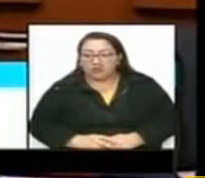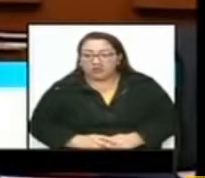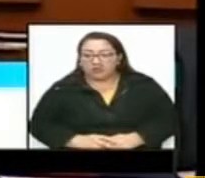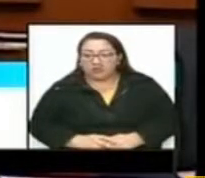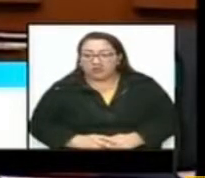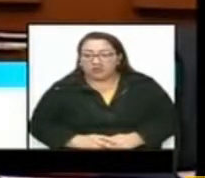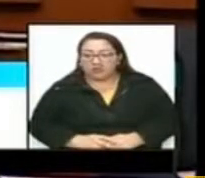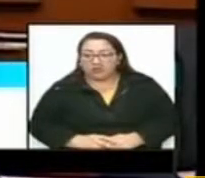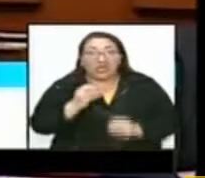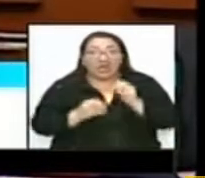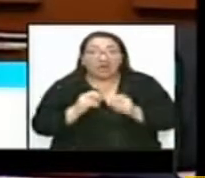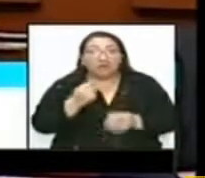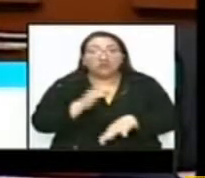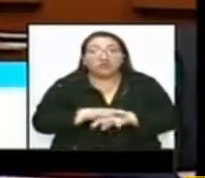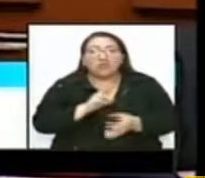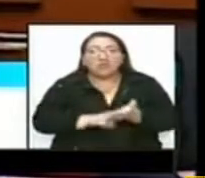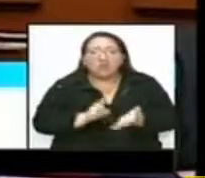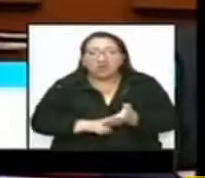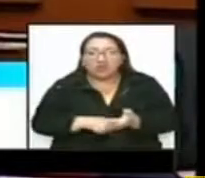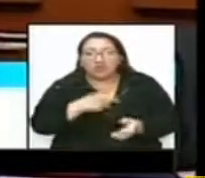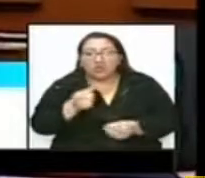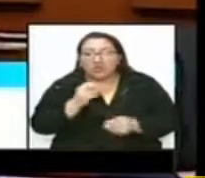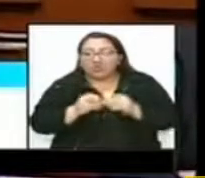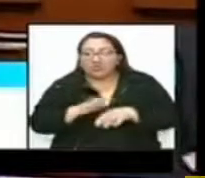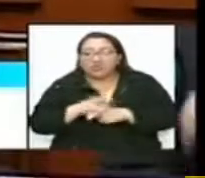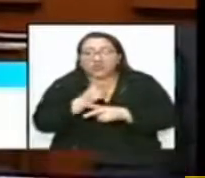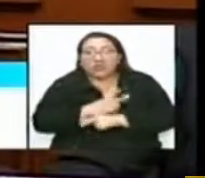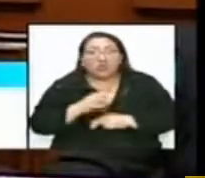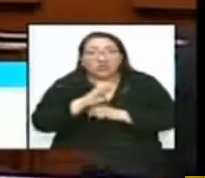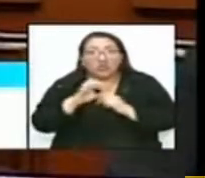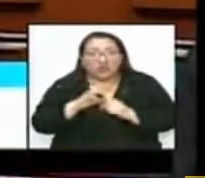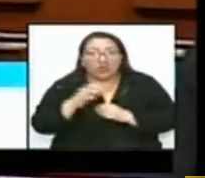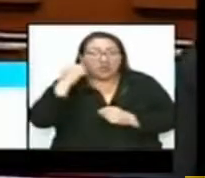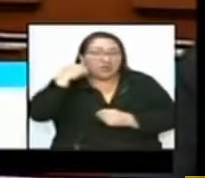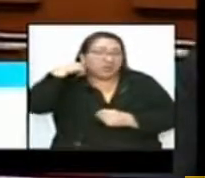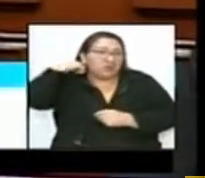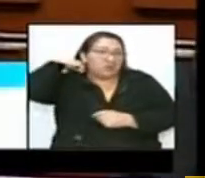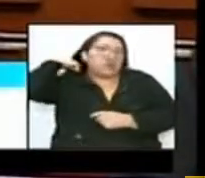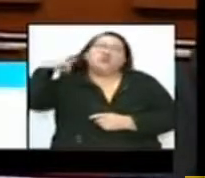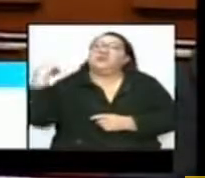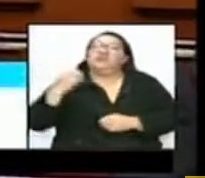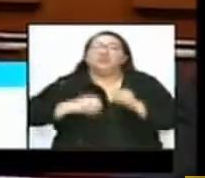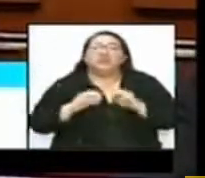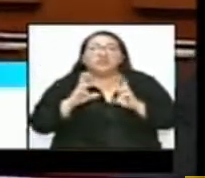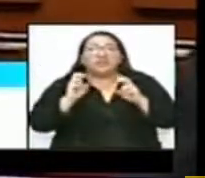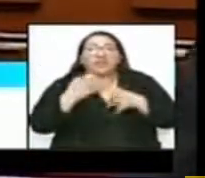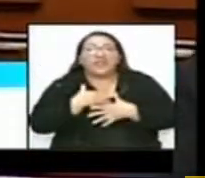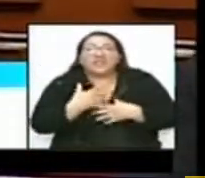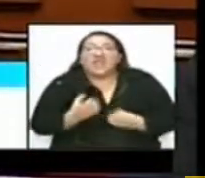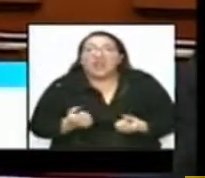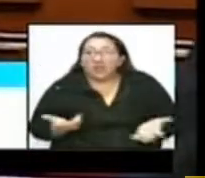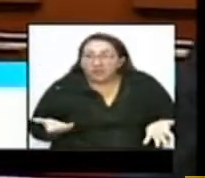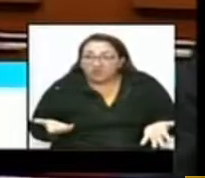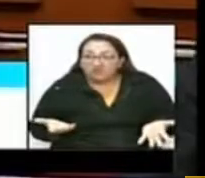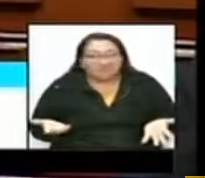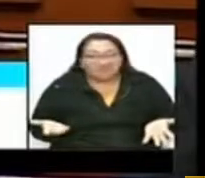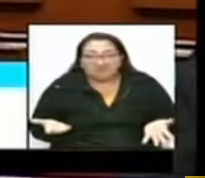tributaria la reforma de la seguridad ciudadana la reforma del sistema de salud